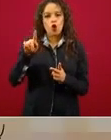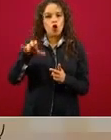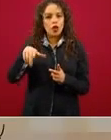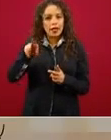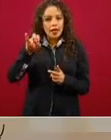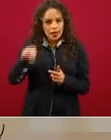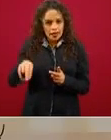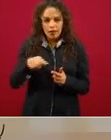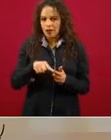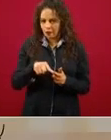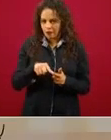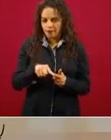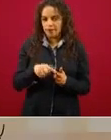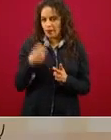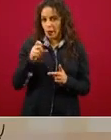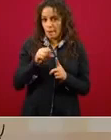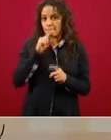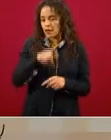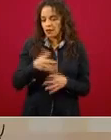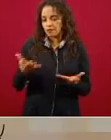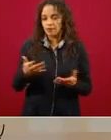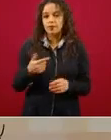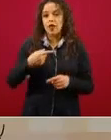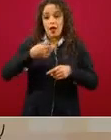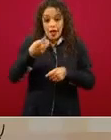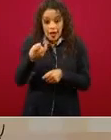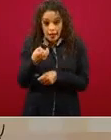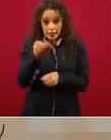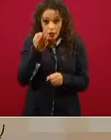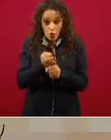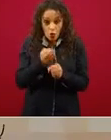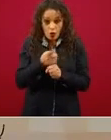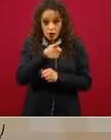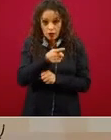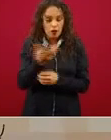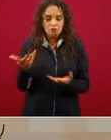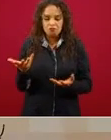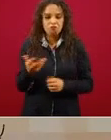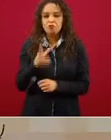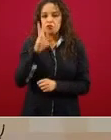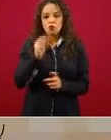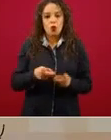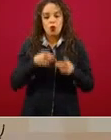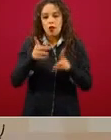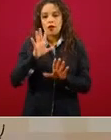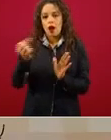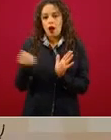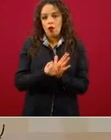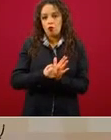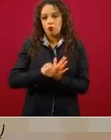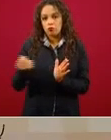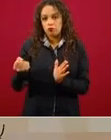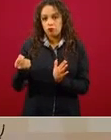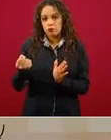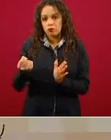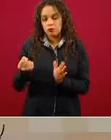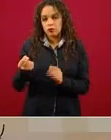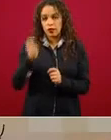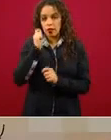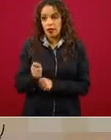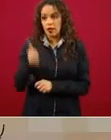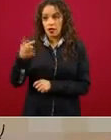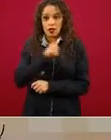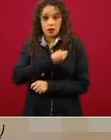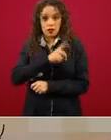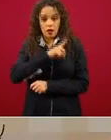tanto, no es un fármaco que en este momento sea recomendado ni tampoco autorizado en términos de la autorización sanitaria para